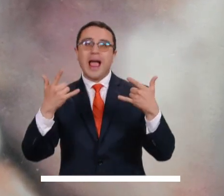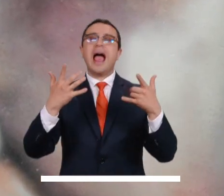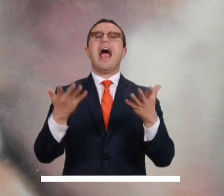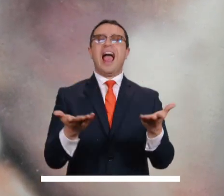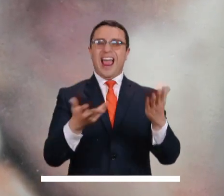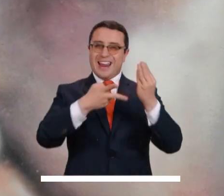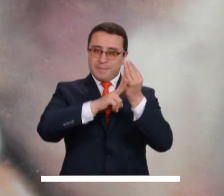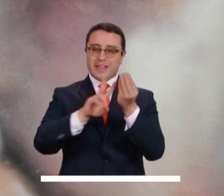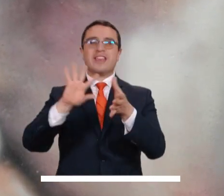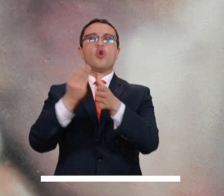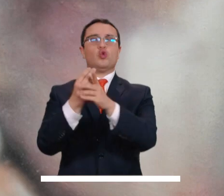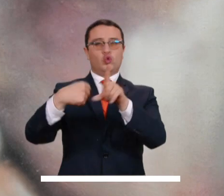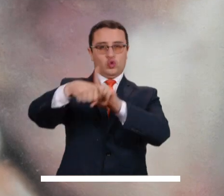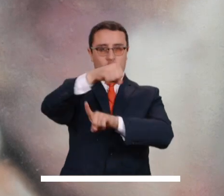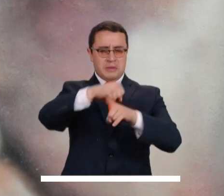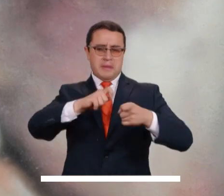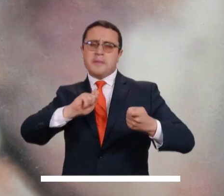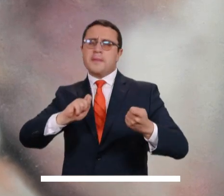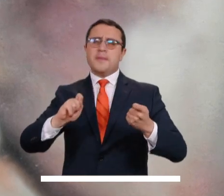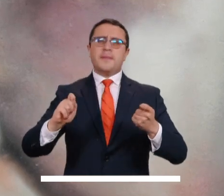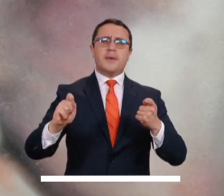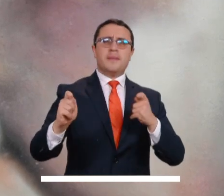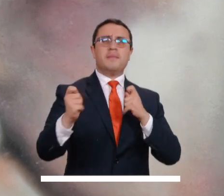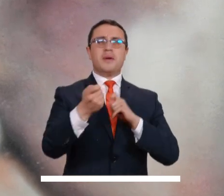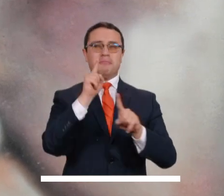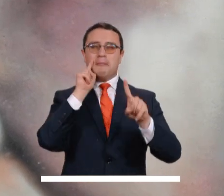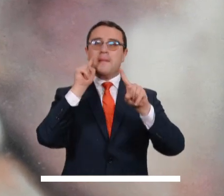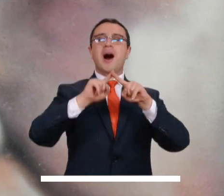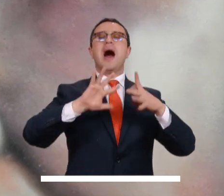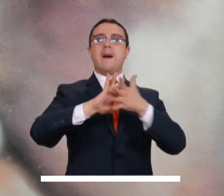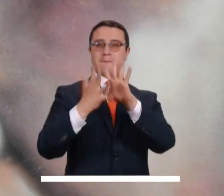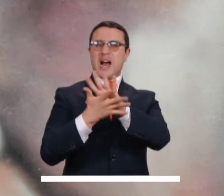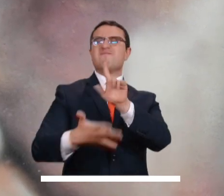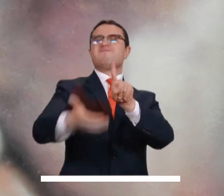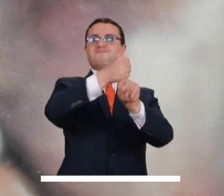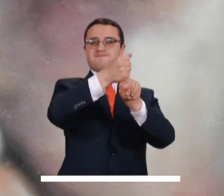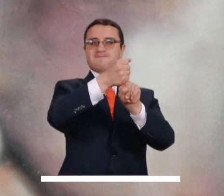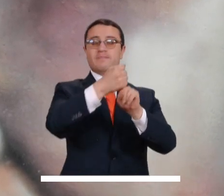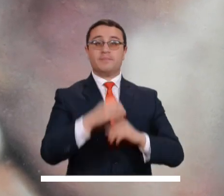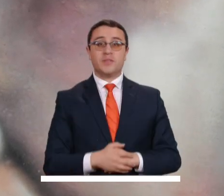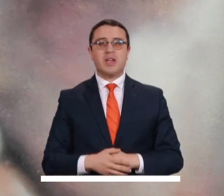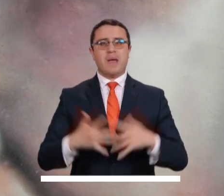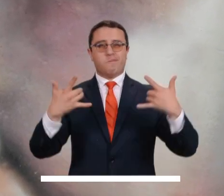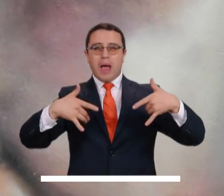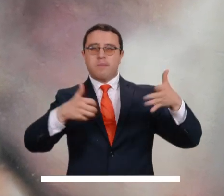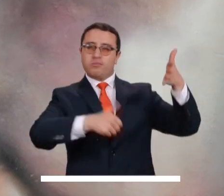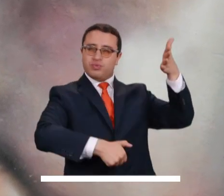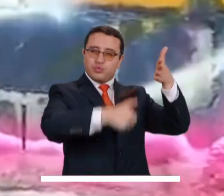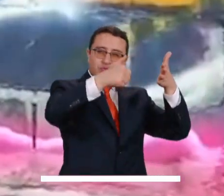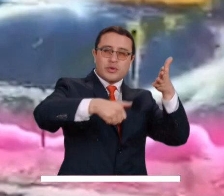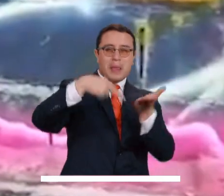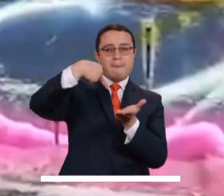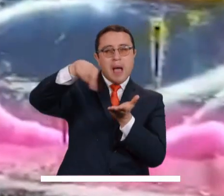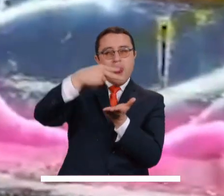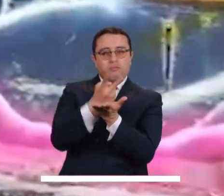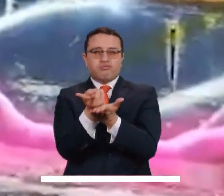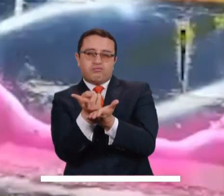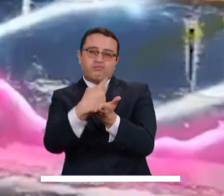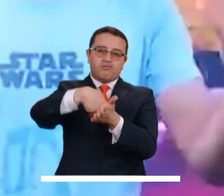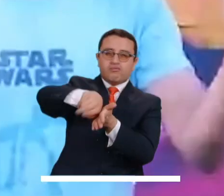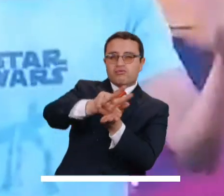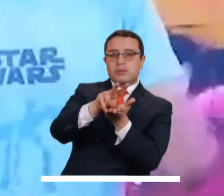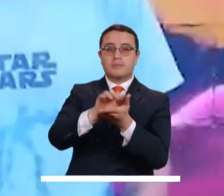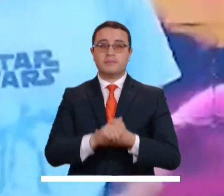social y transformación para la paz. El rap, el graffiti, el breakdance.